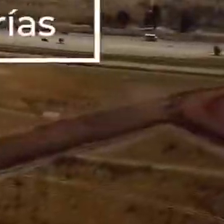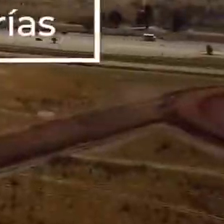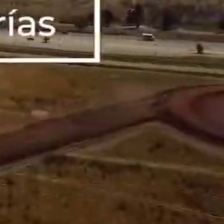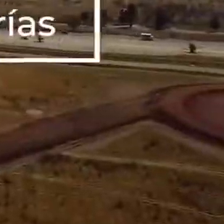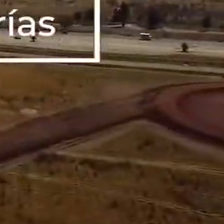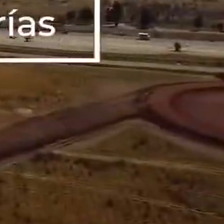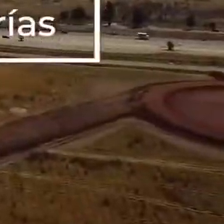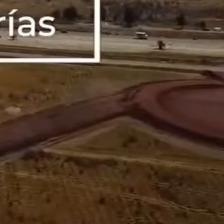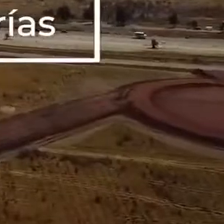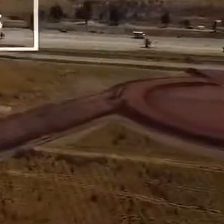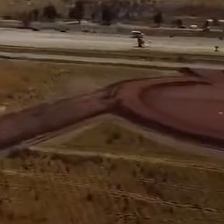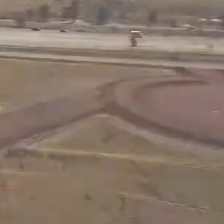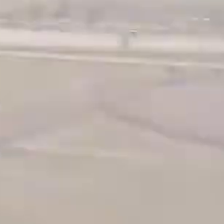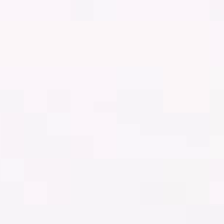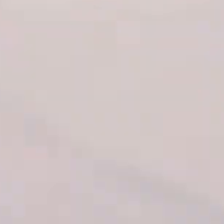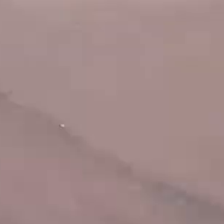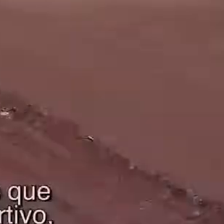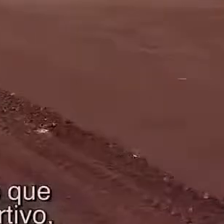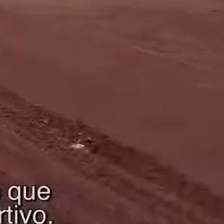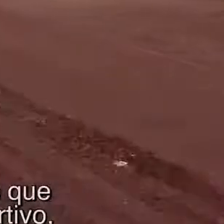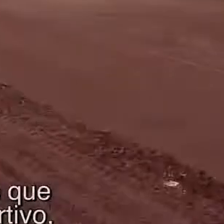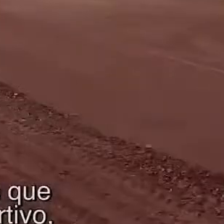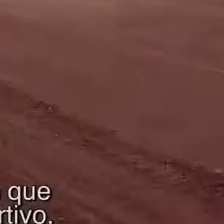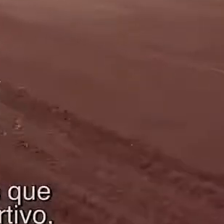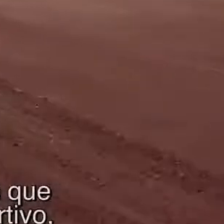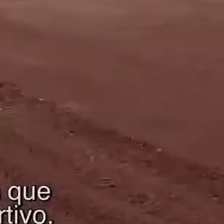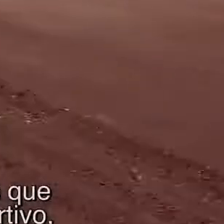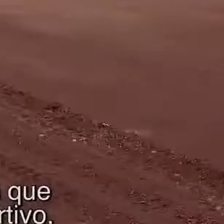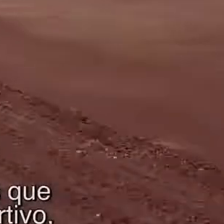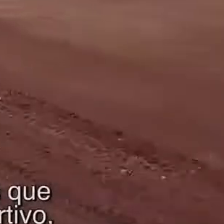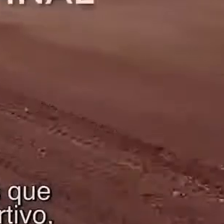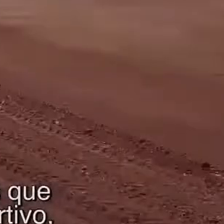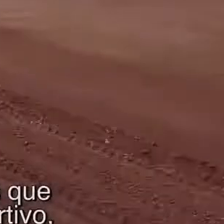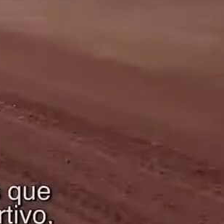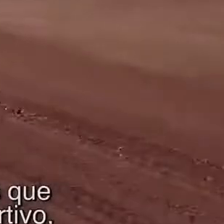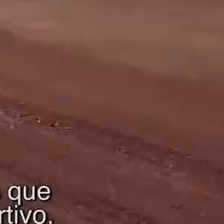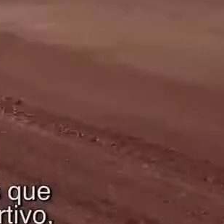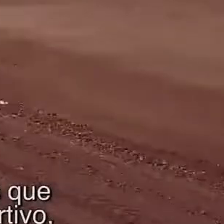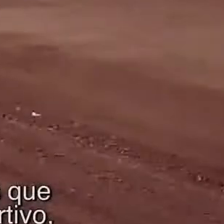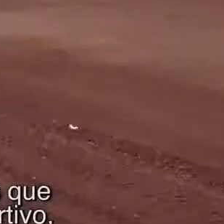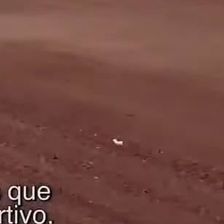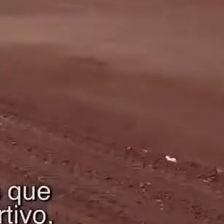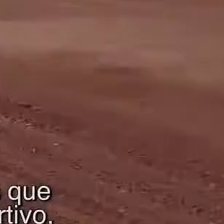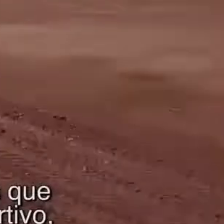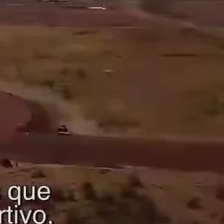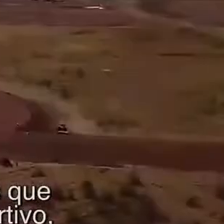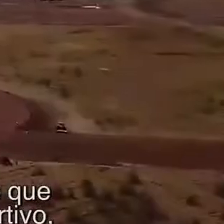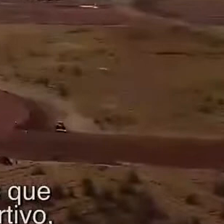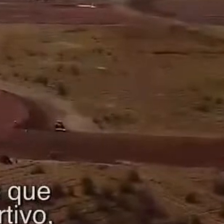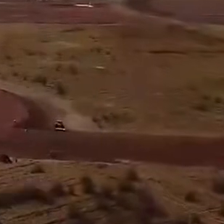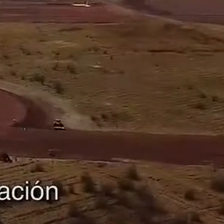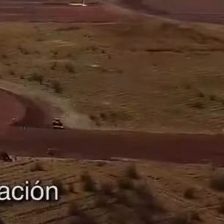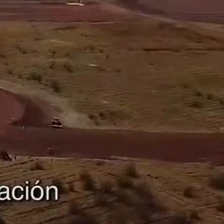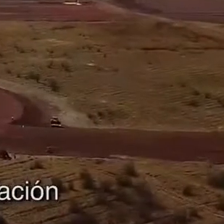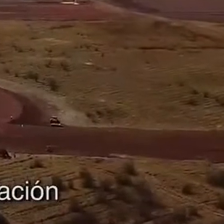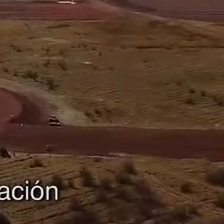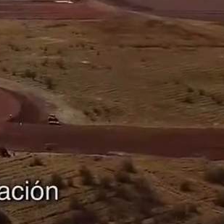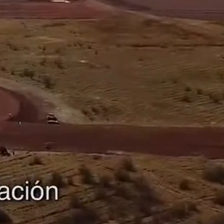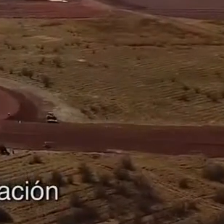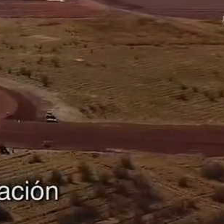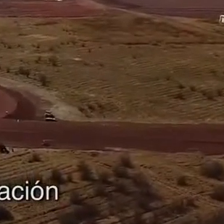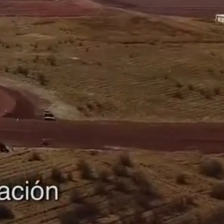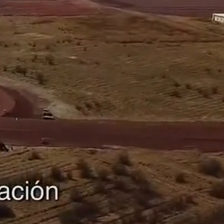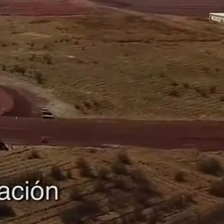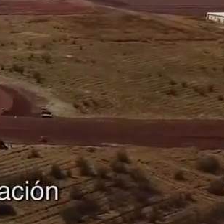mejoramiento de terracerías. En las plataformas de Tezontle, sobre las que se ubicará el equipamiento social y deportivo, se encuentra en